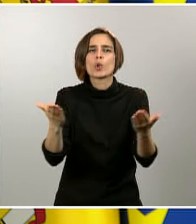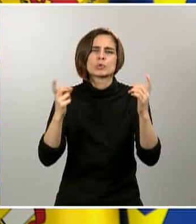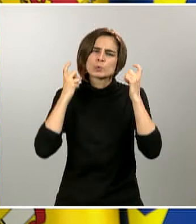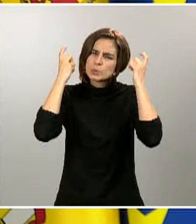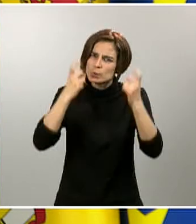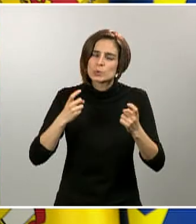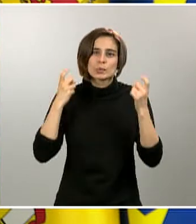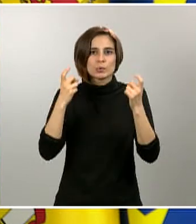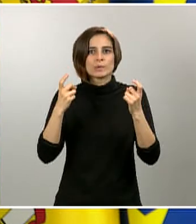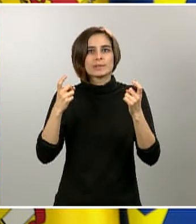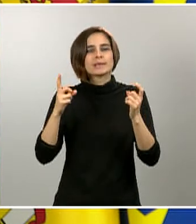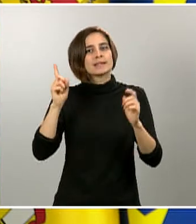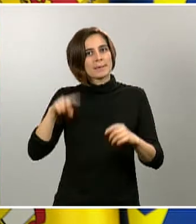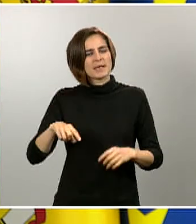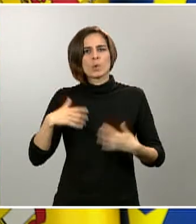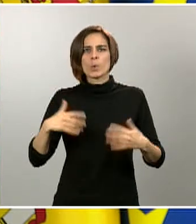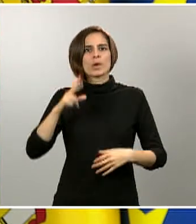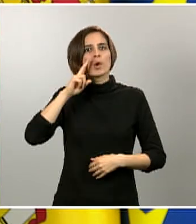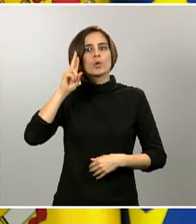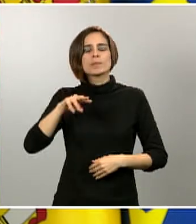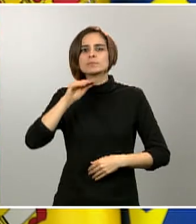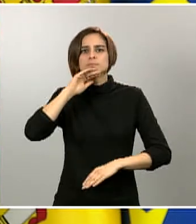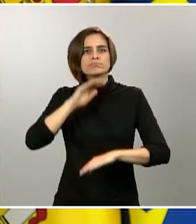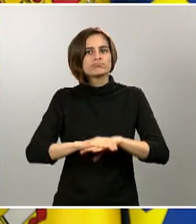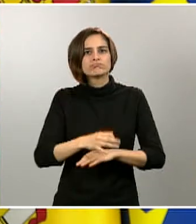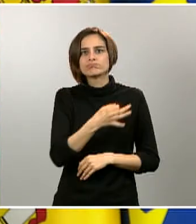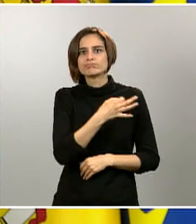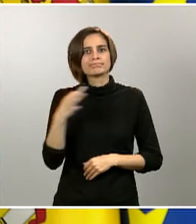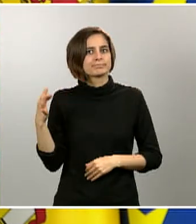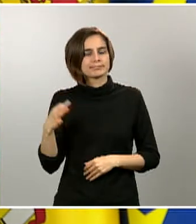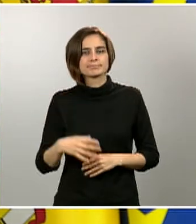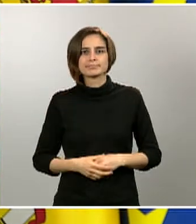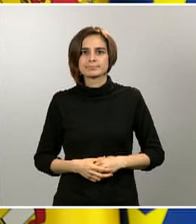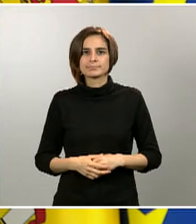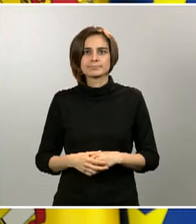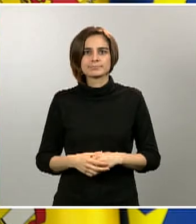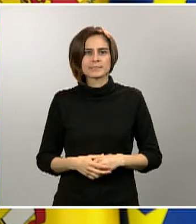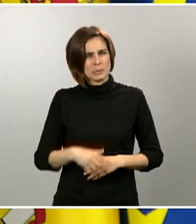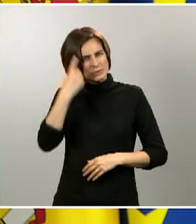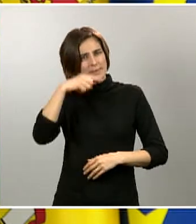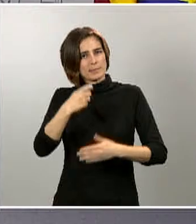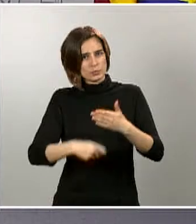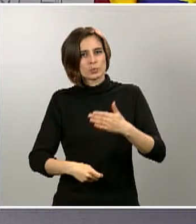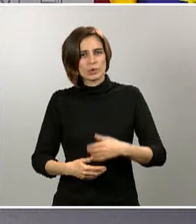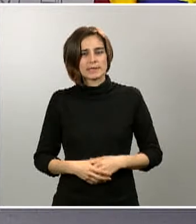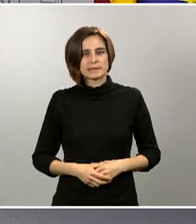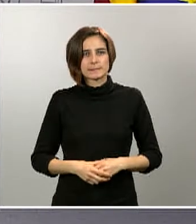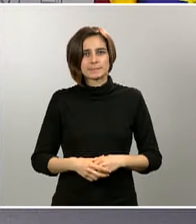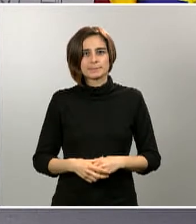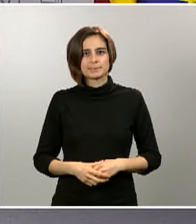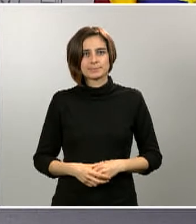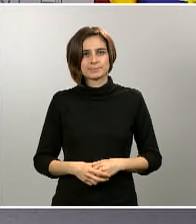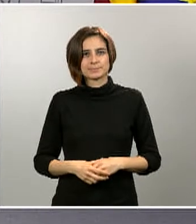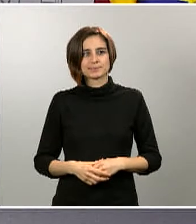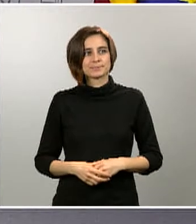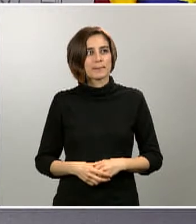el cumplimiento ejemplar que la ciudadanía está haciendo de estas medidas tan duras. Se quedó bloqueado el sonido de Canal